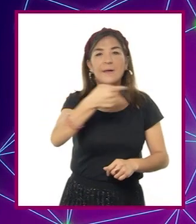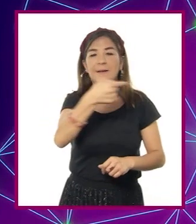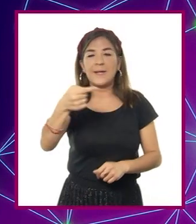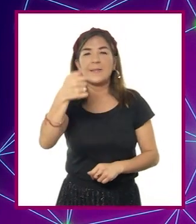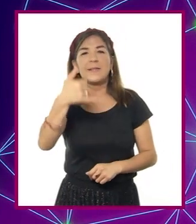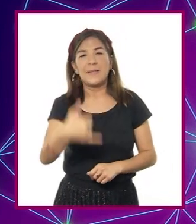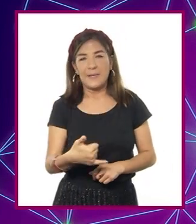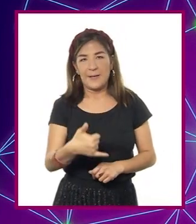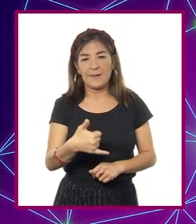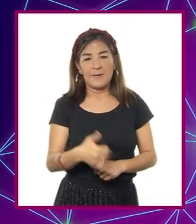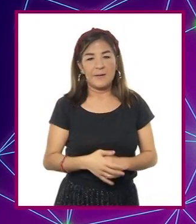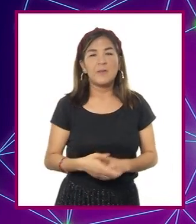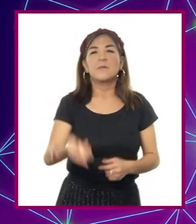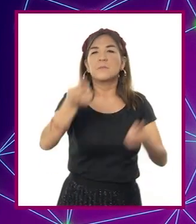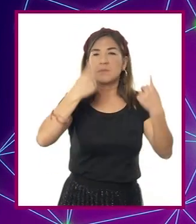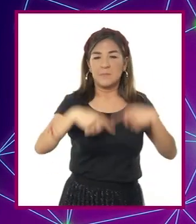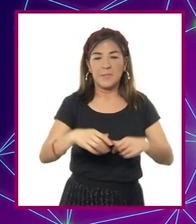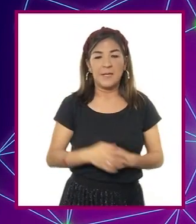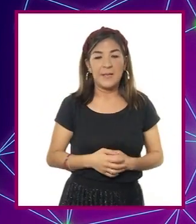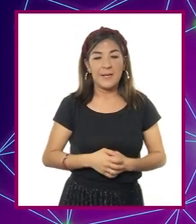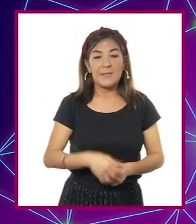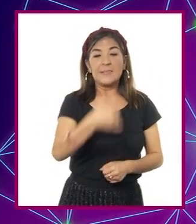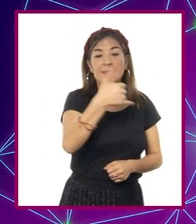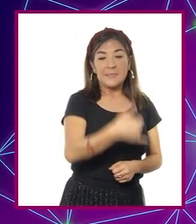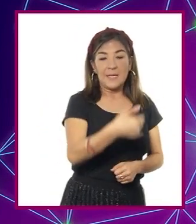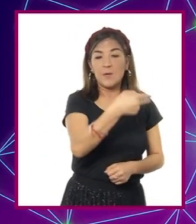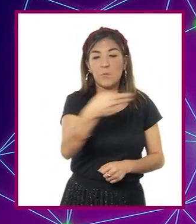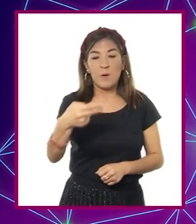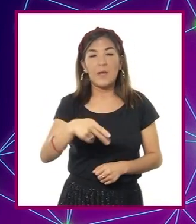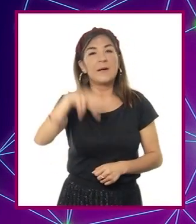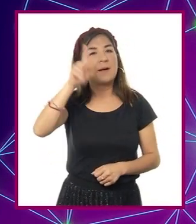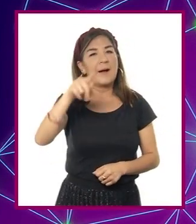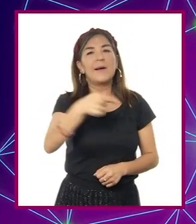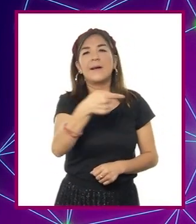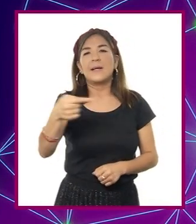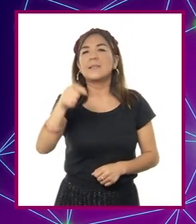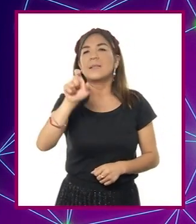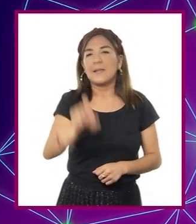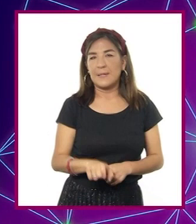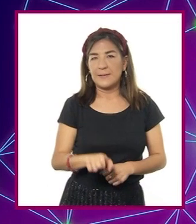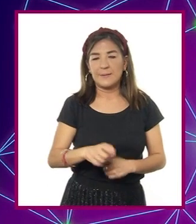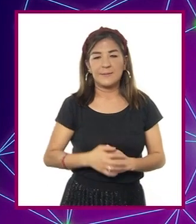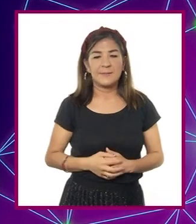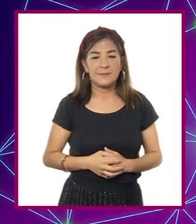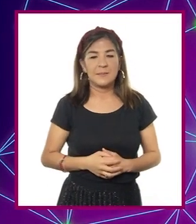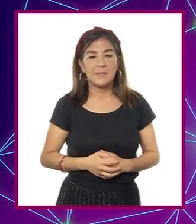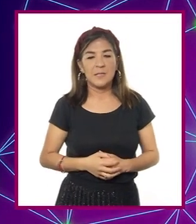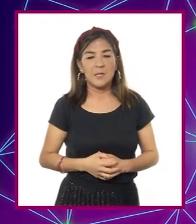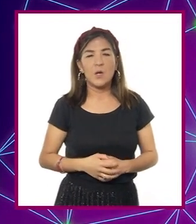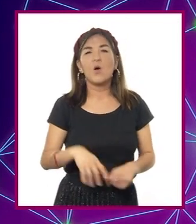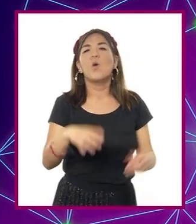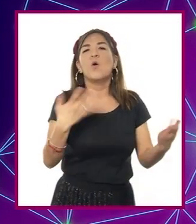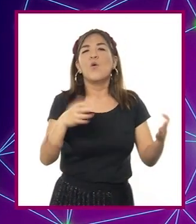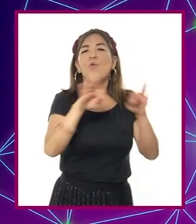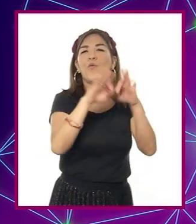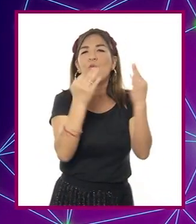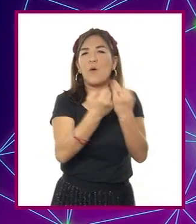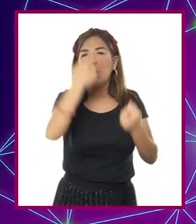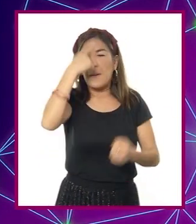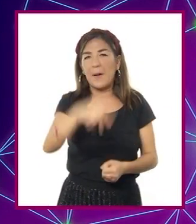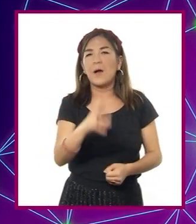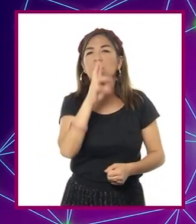entre Y es igual a K entre X. Una manera de